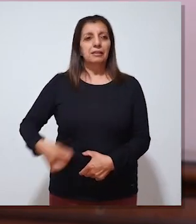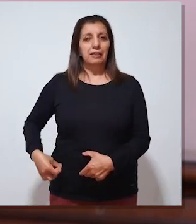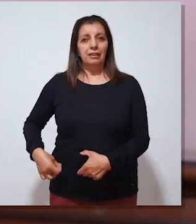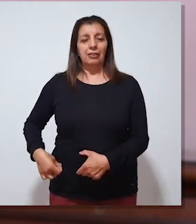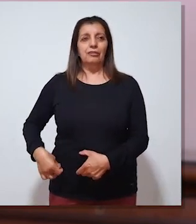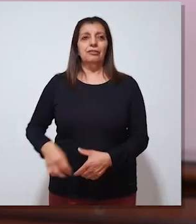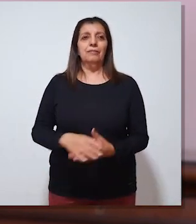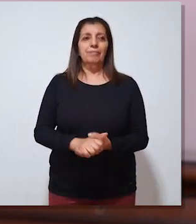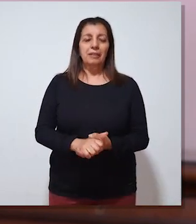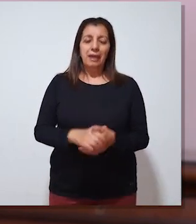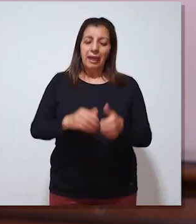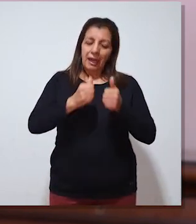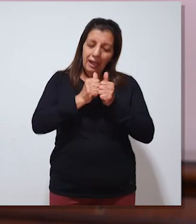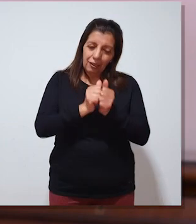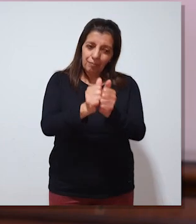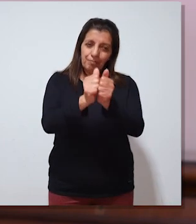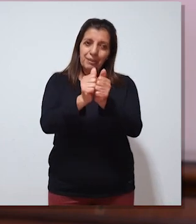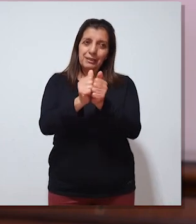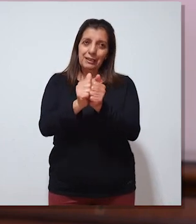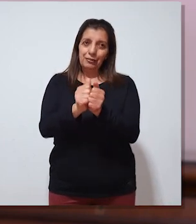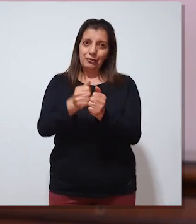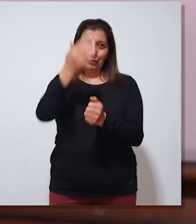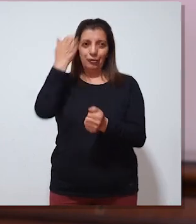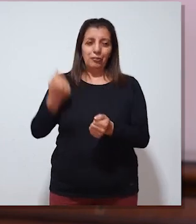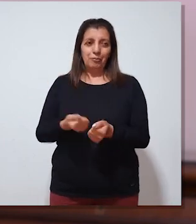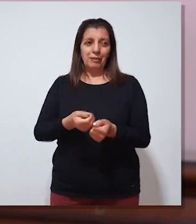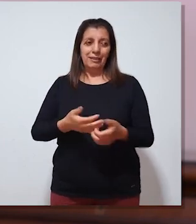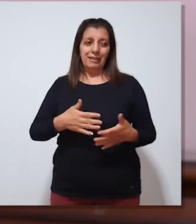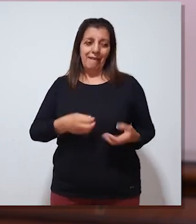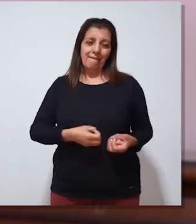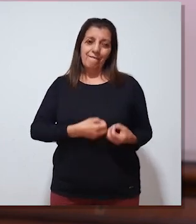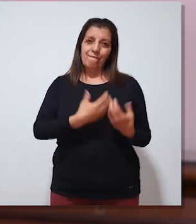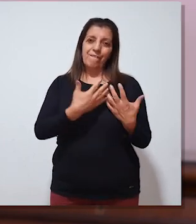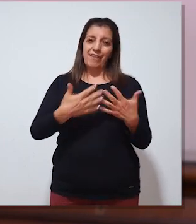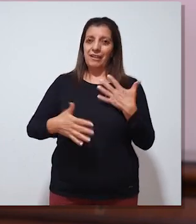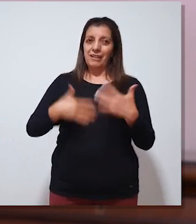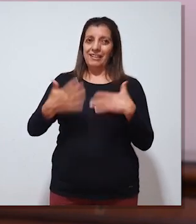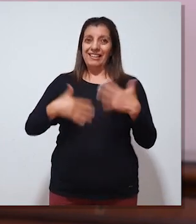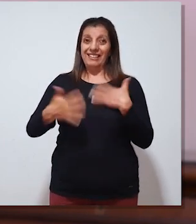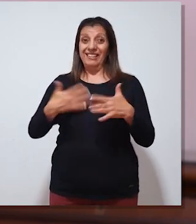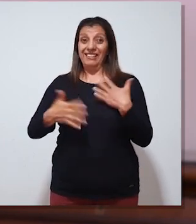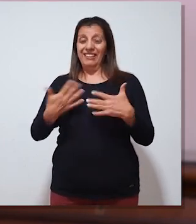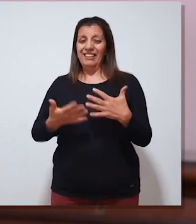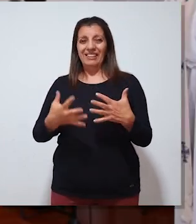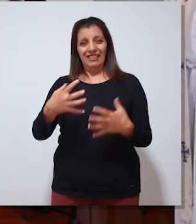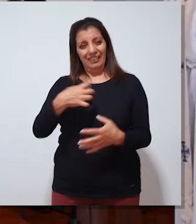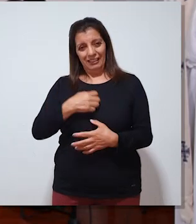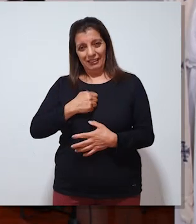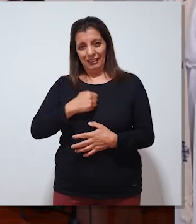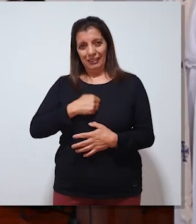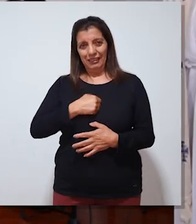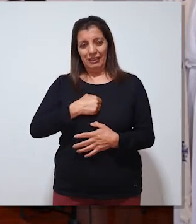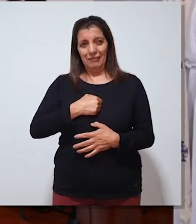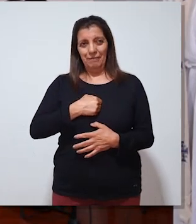tu presencia con firmeza en la fe, alegría en la esperanza y el gozo de la unidad cristiana. Oremos.